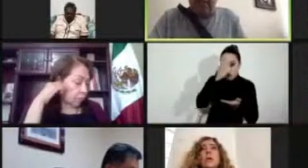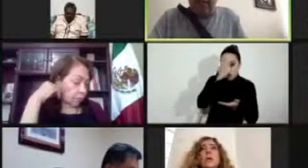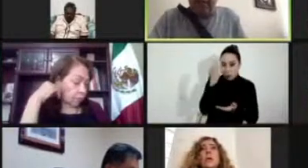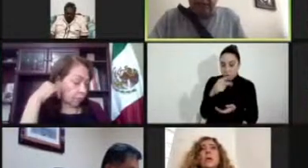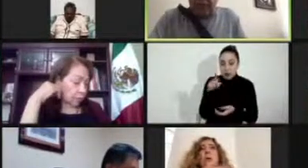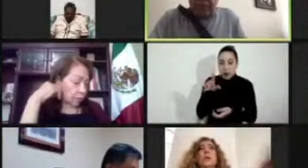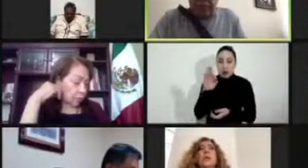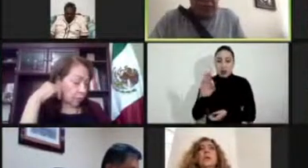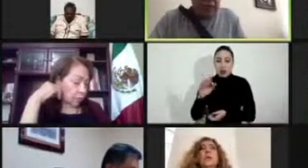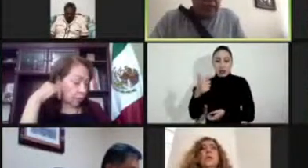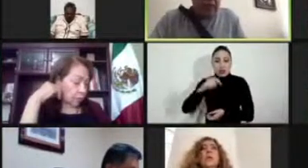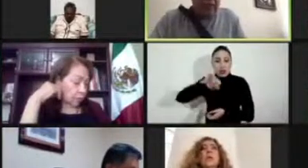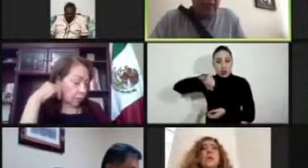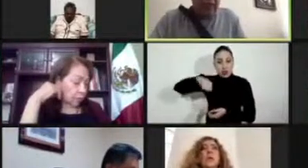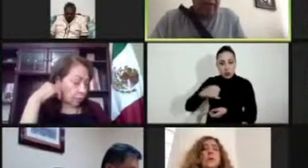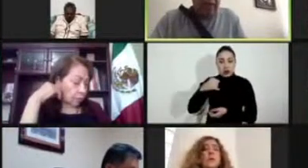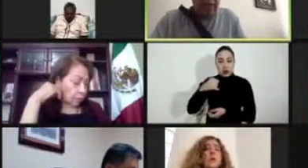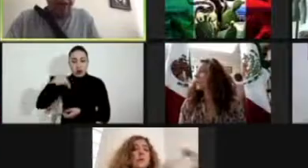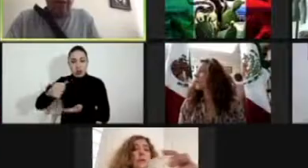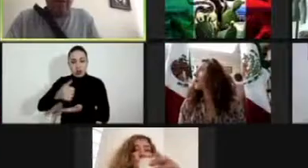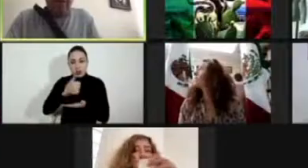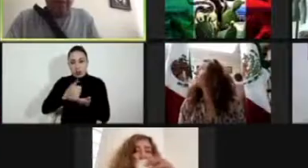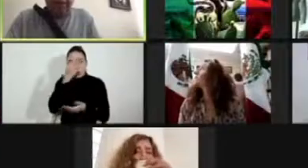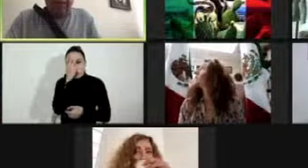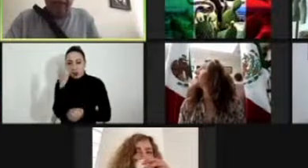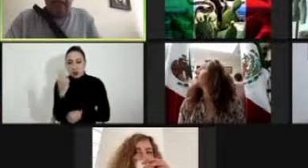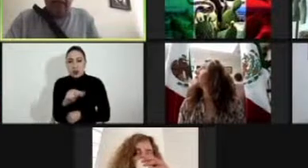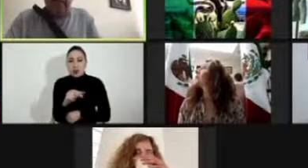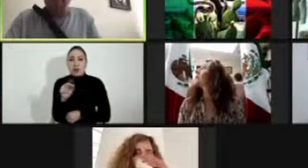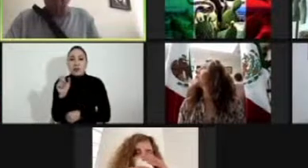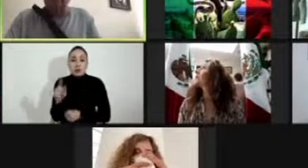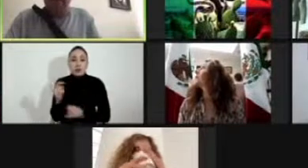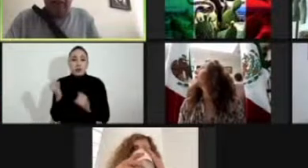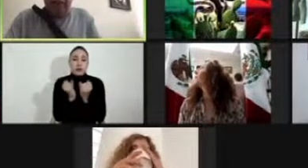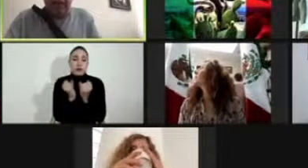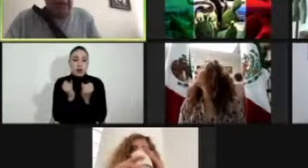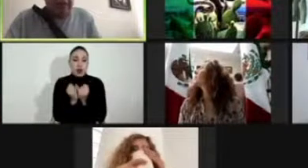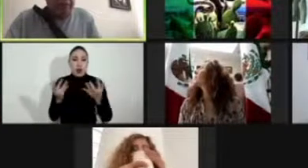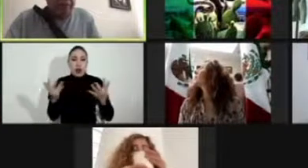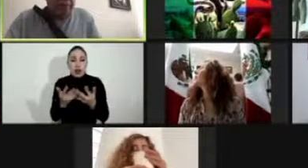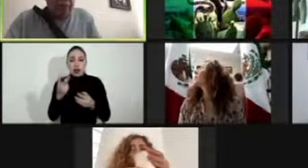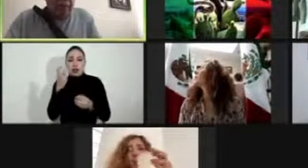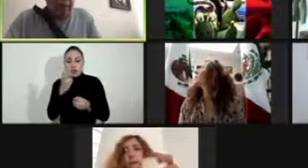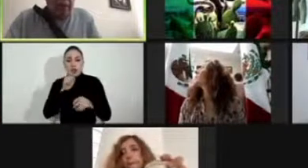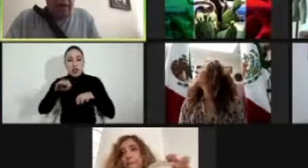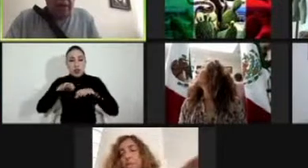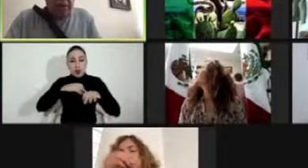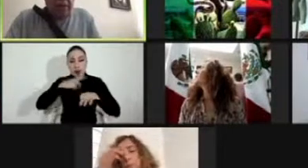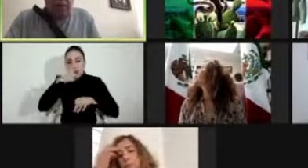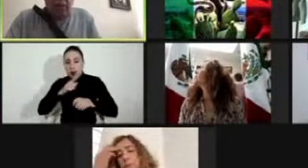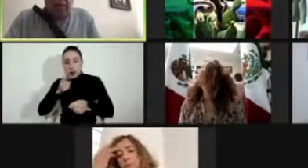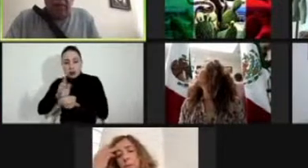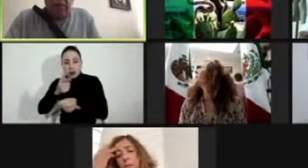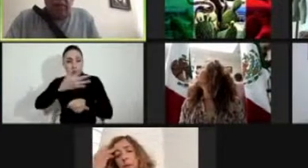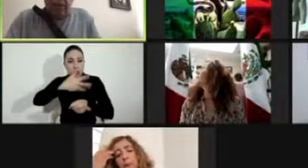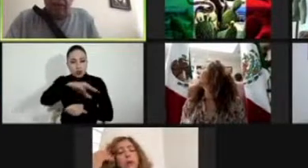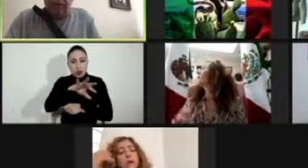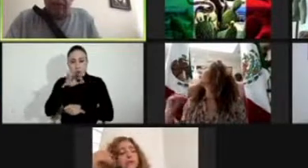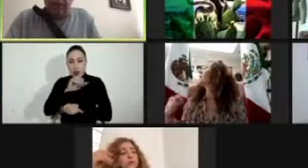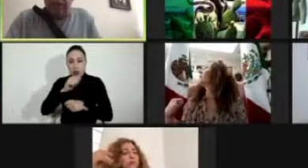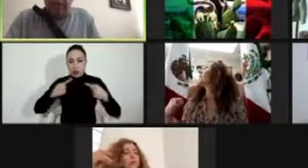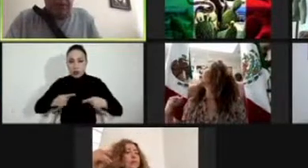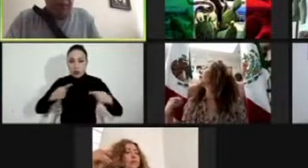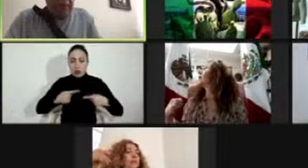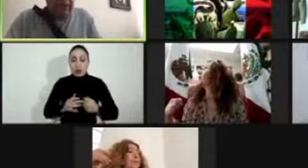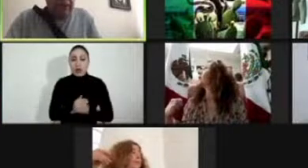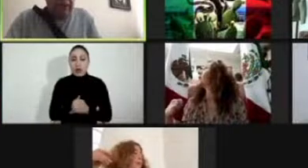de Justicia de la Ciudad de México, también se realizan dichas tareas. En complemento a lo anterior, quienes suscribimos el